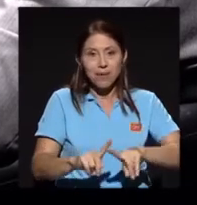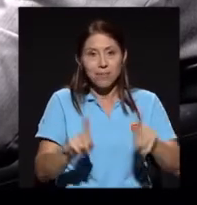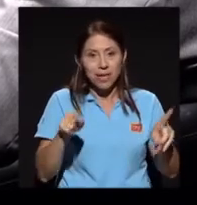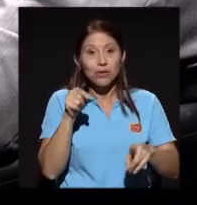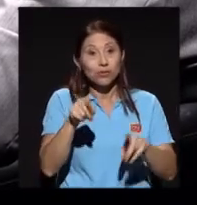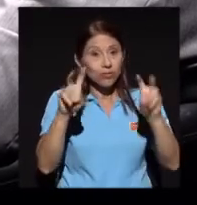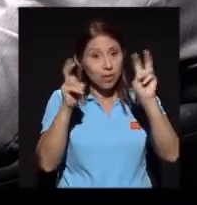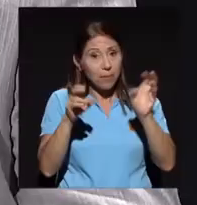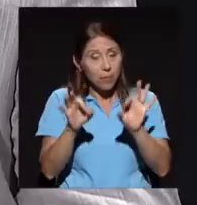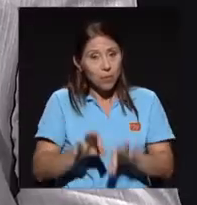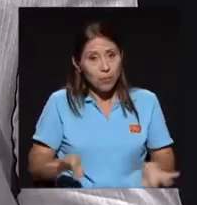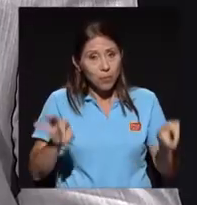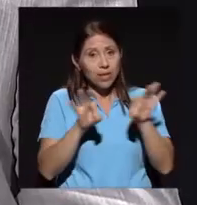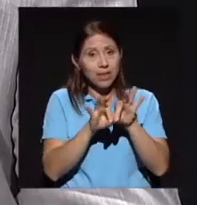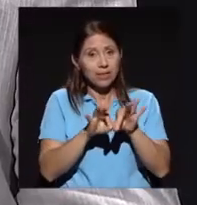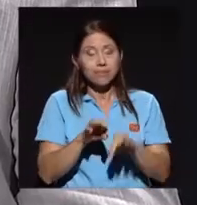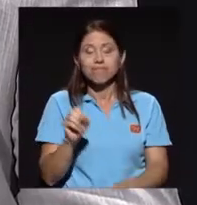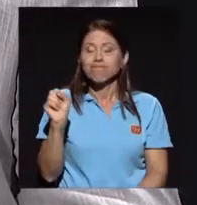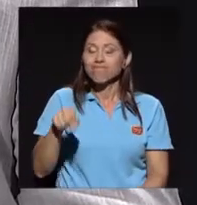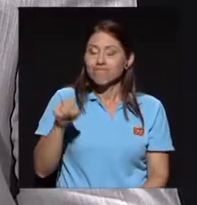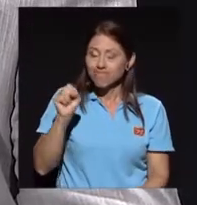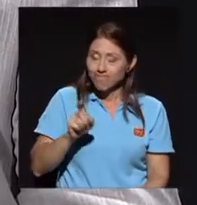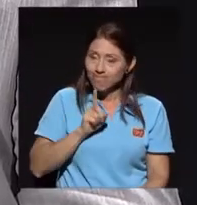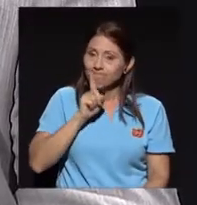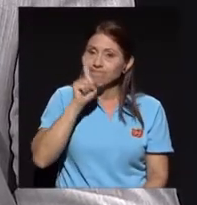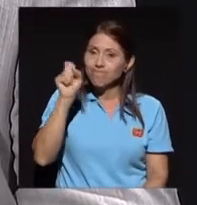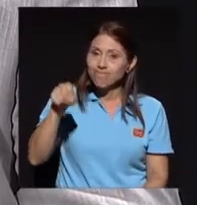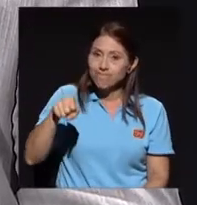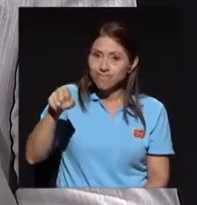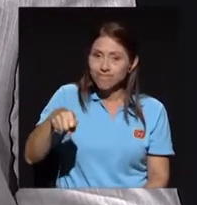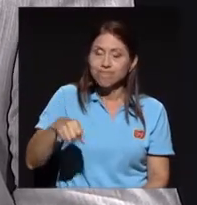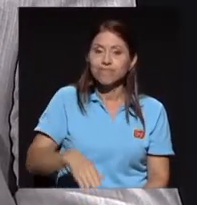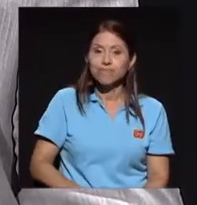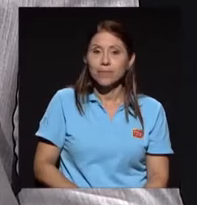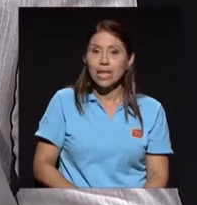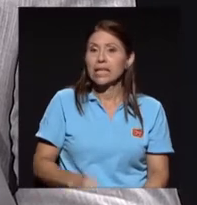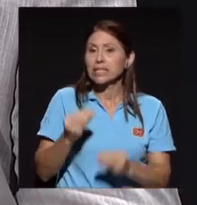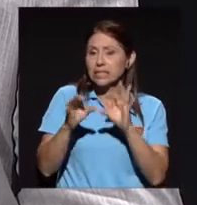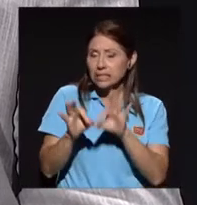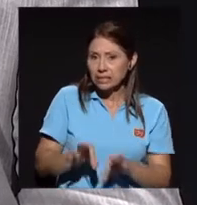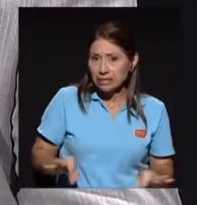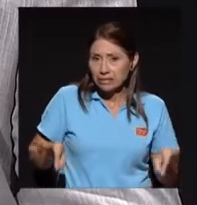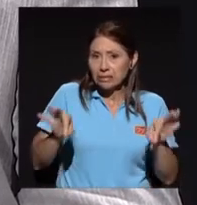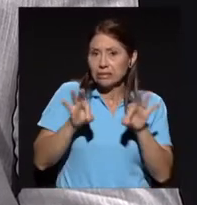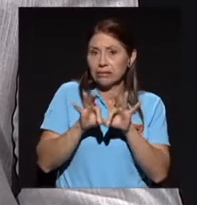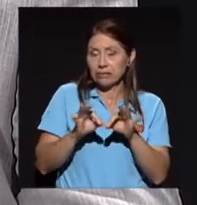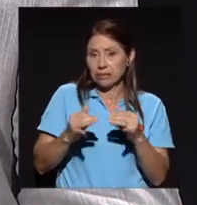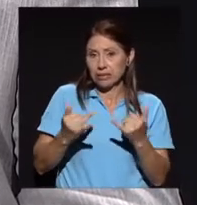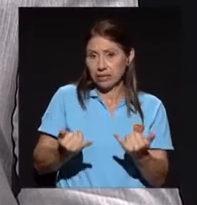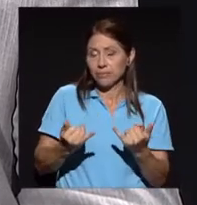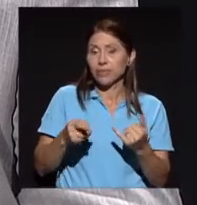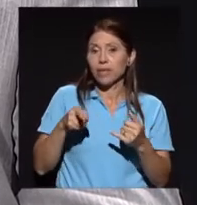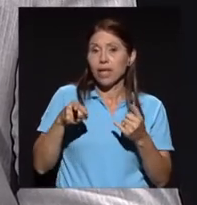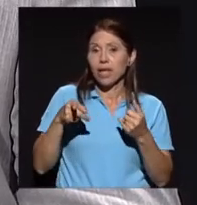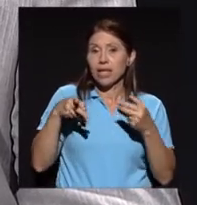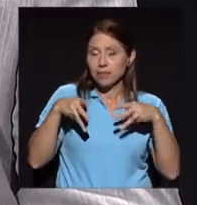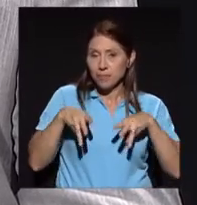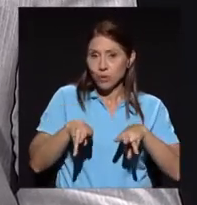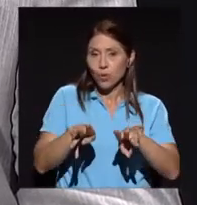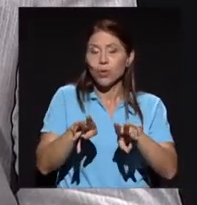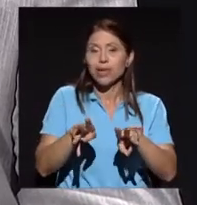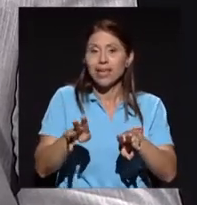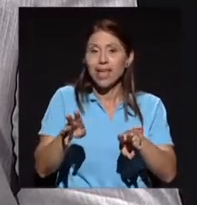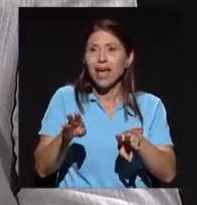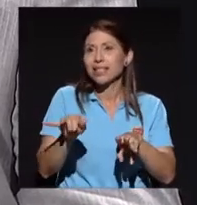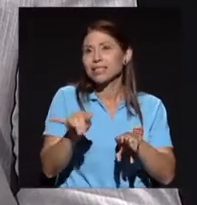tema muy importante. Sin duda alguna lo es. Tan es importante en este momento que esta metodología es el